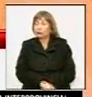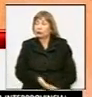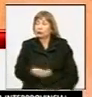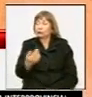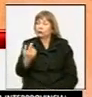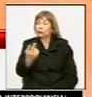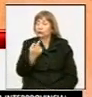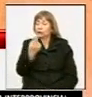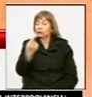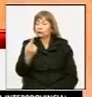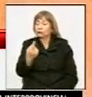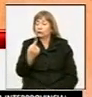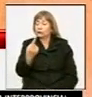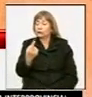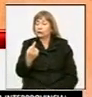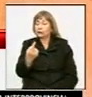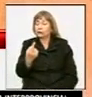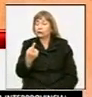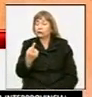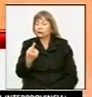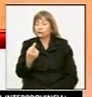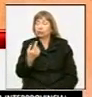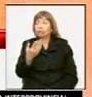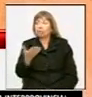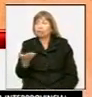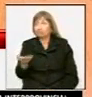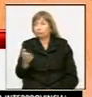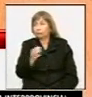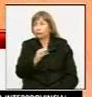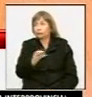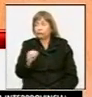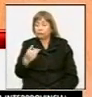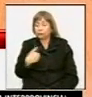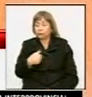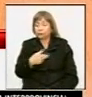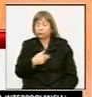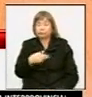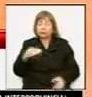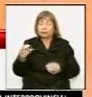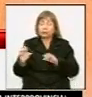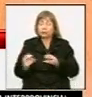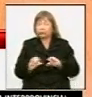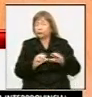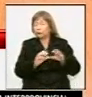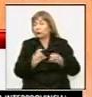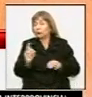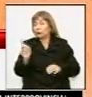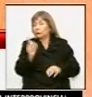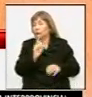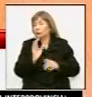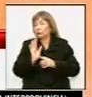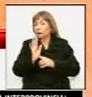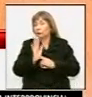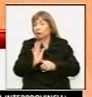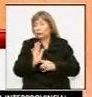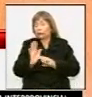solamente que no queden discursos, sino que hagan acciones, que muestren